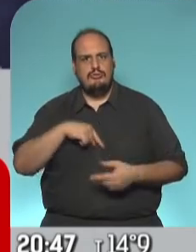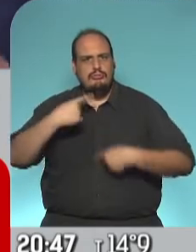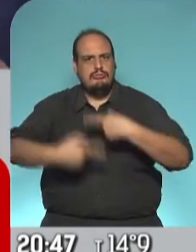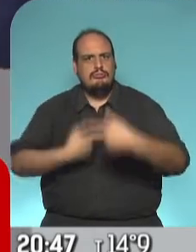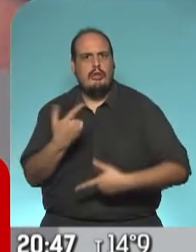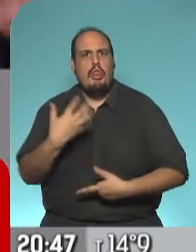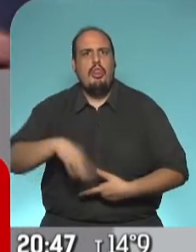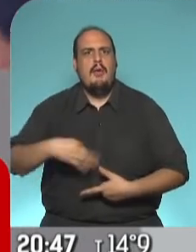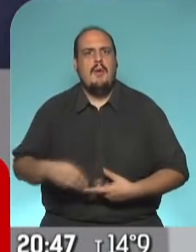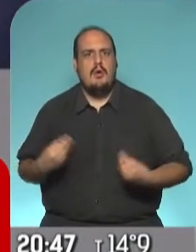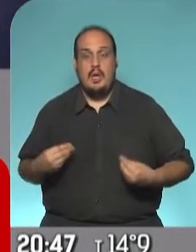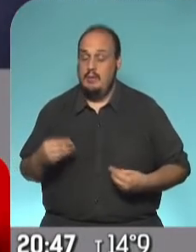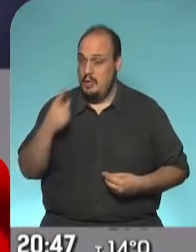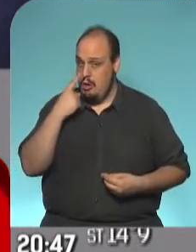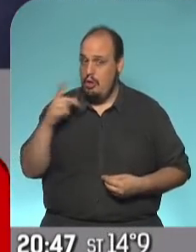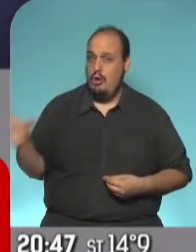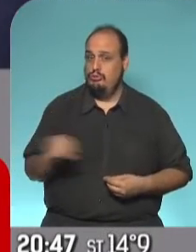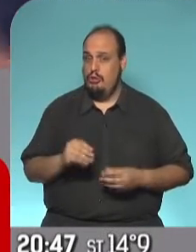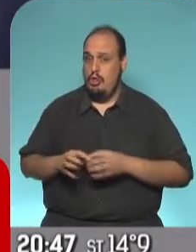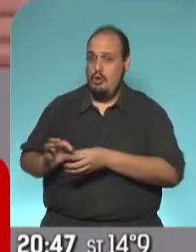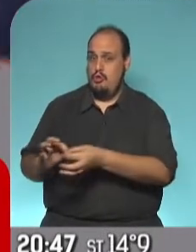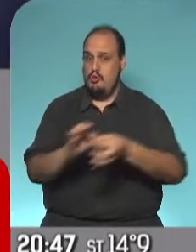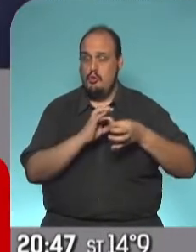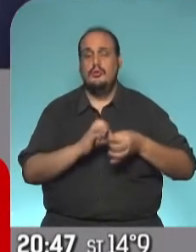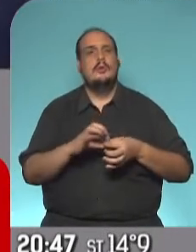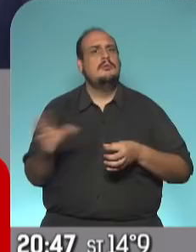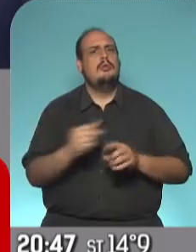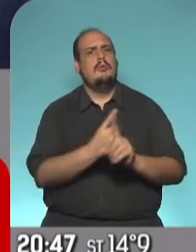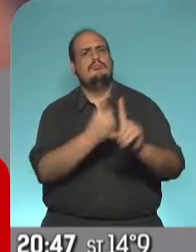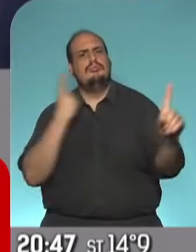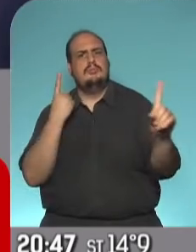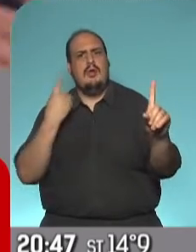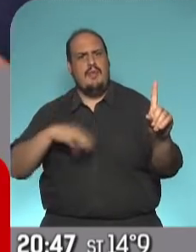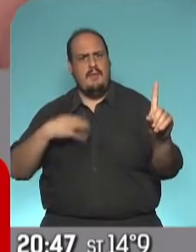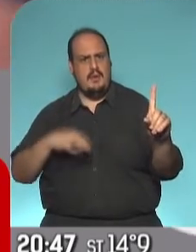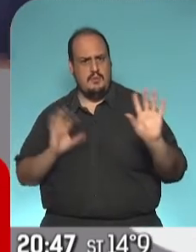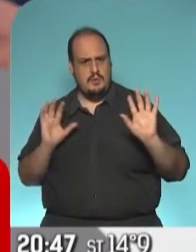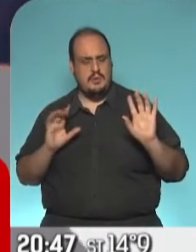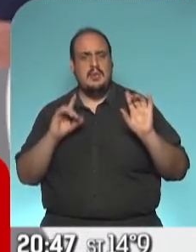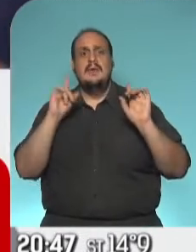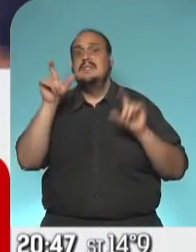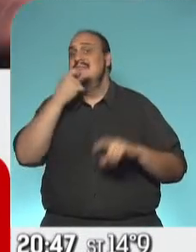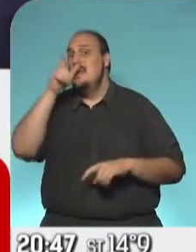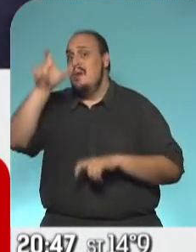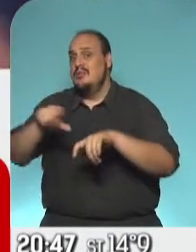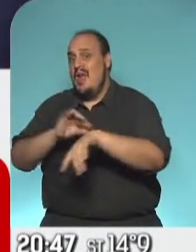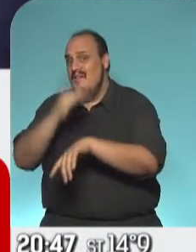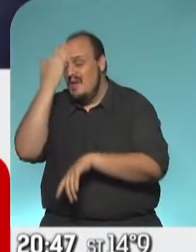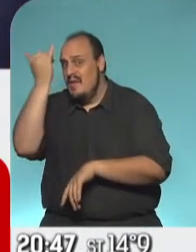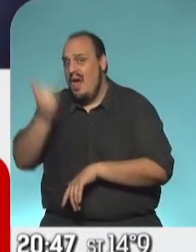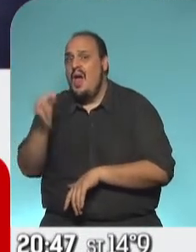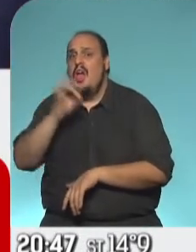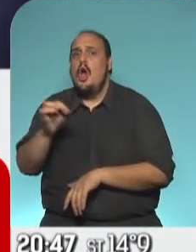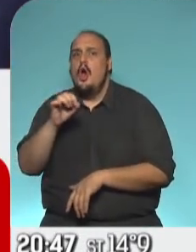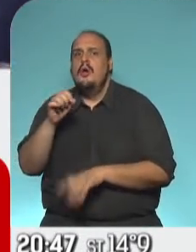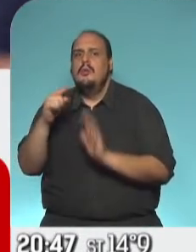haciendo entre todos es fortalecer las actividades de distanciamiento social, aquellas personas que tienen factores de riesgo, que la edad